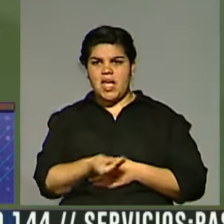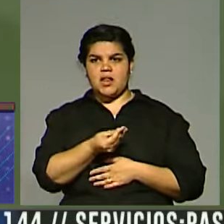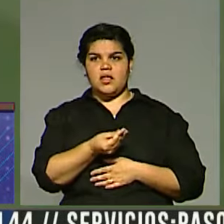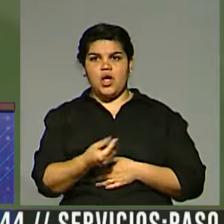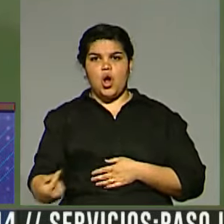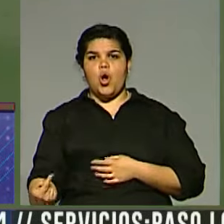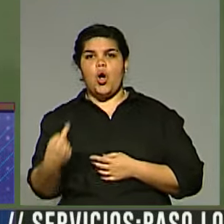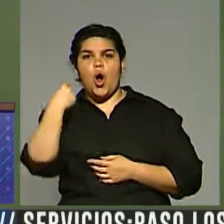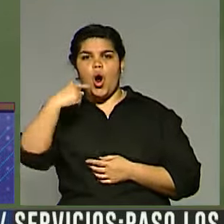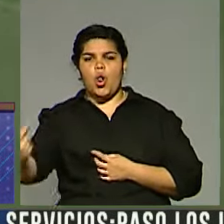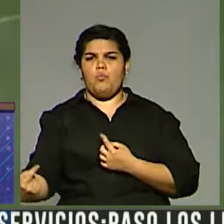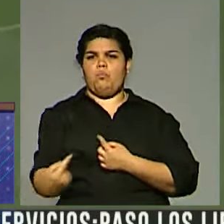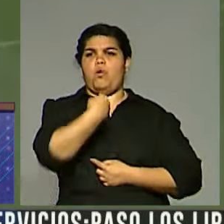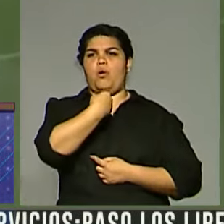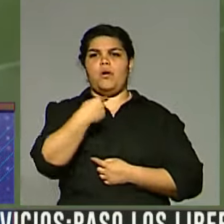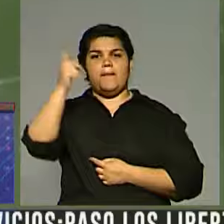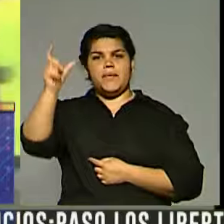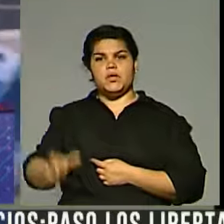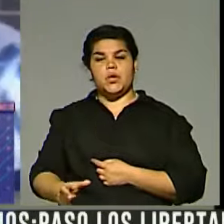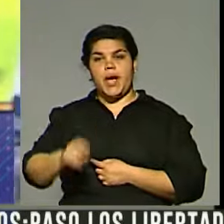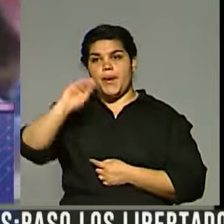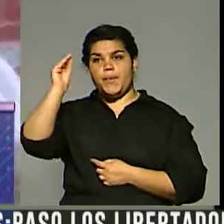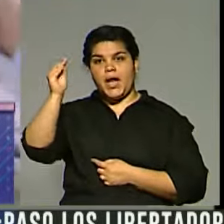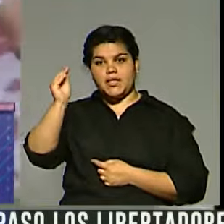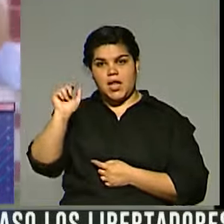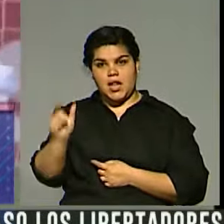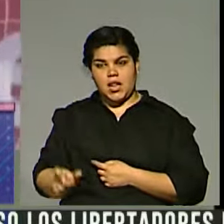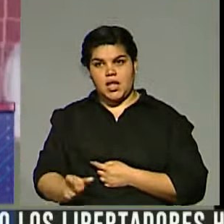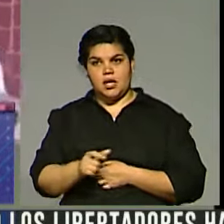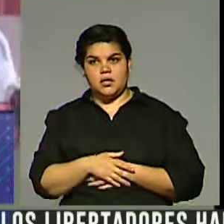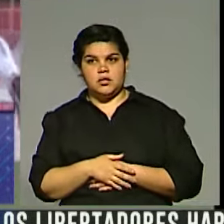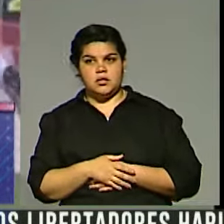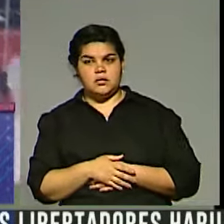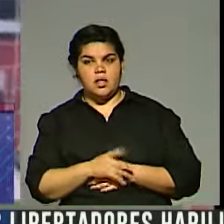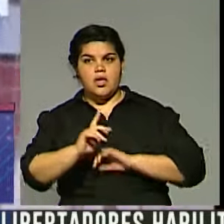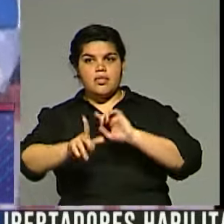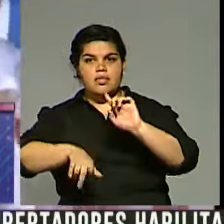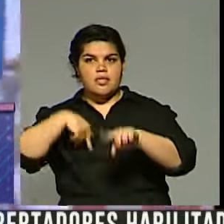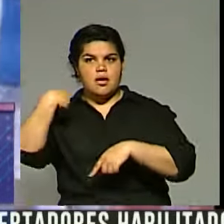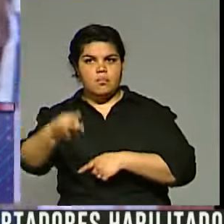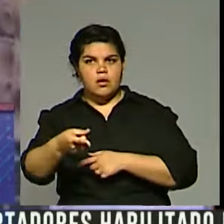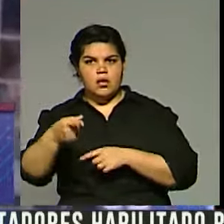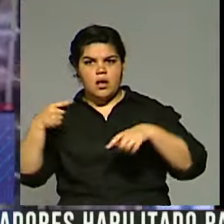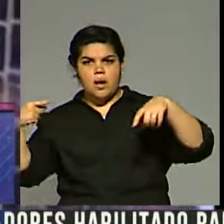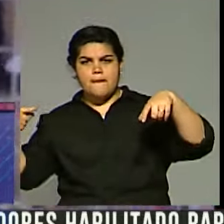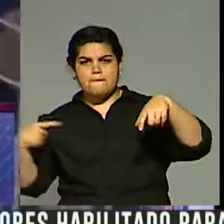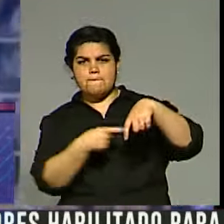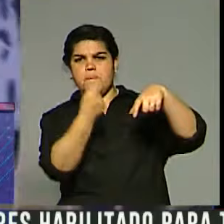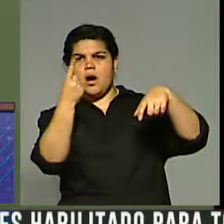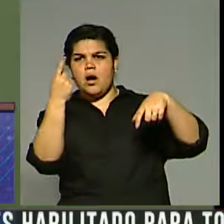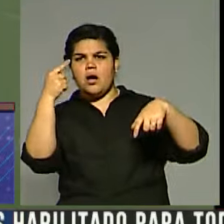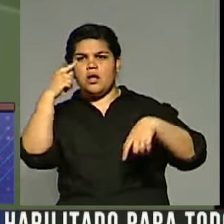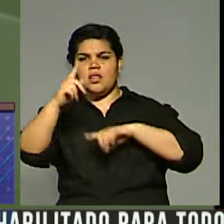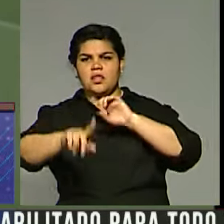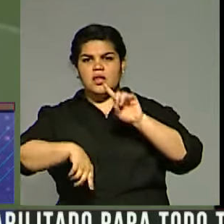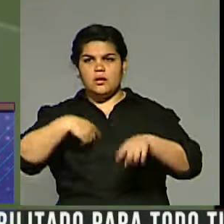Coutinho, el brasilero, este travesaño de Leo Messi, que algunos dicen después de ese travesaño, la pelota se pinchó porque pega